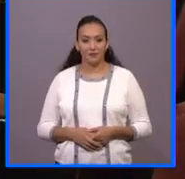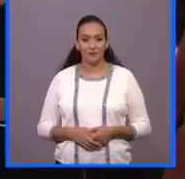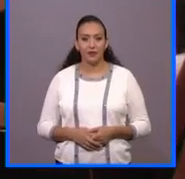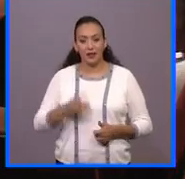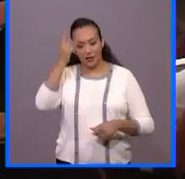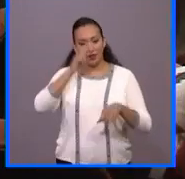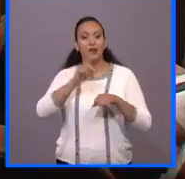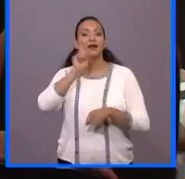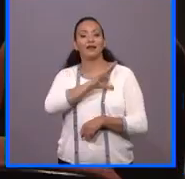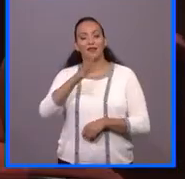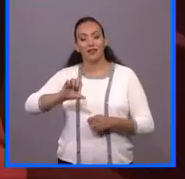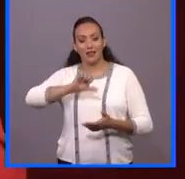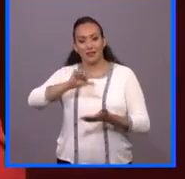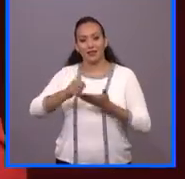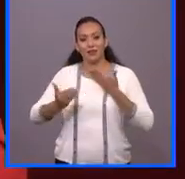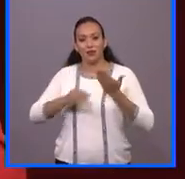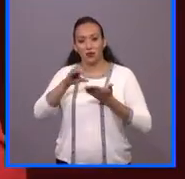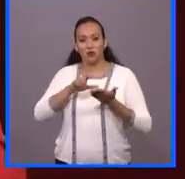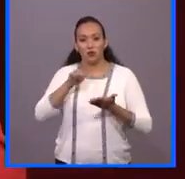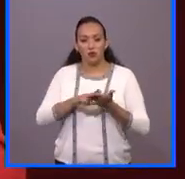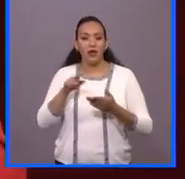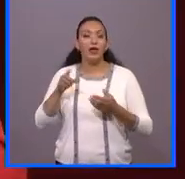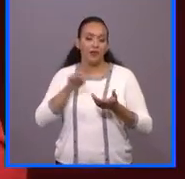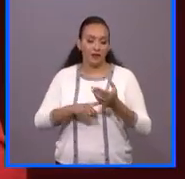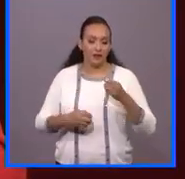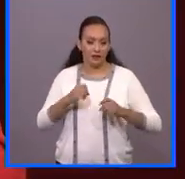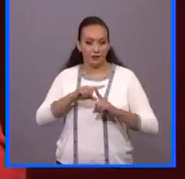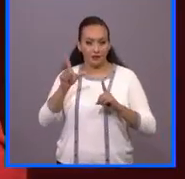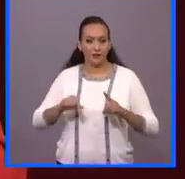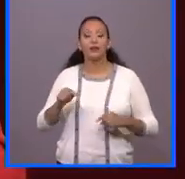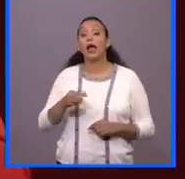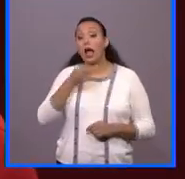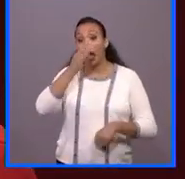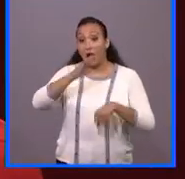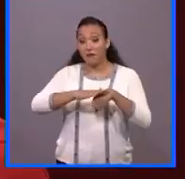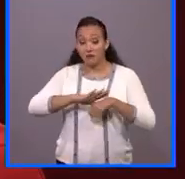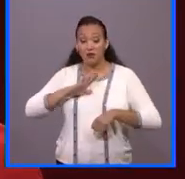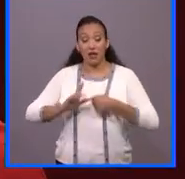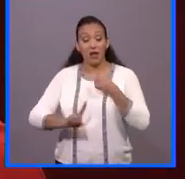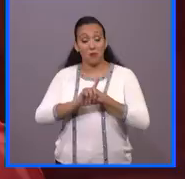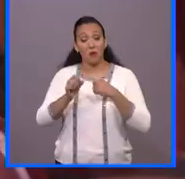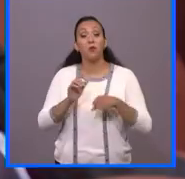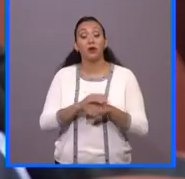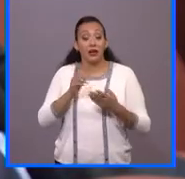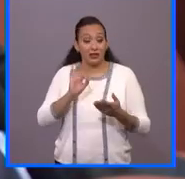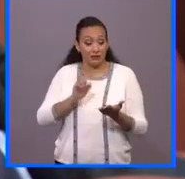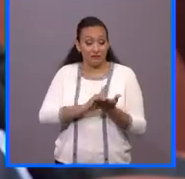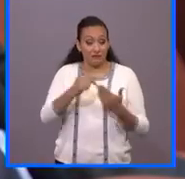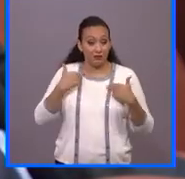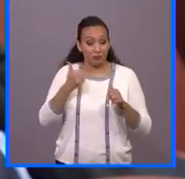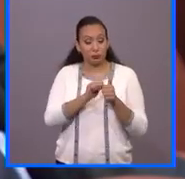La directora general del Centro de Estudios Constitucionales de la Suprema Corte alertó sobre el riesgo de retroceso en la protección de